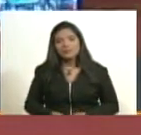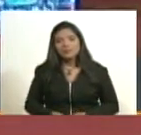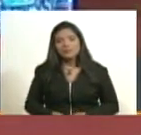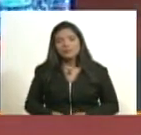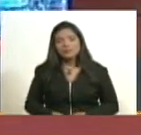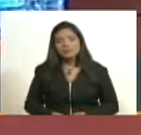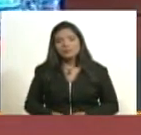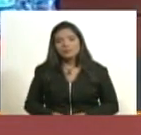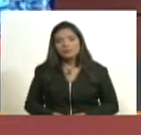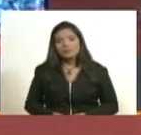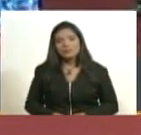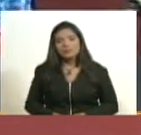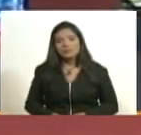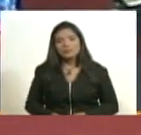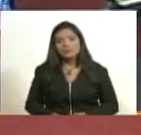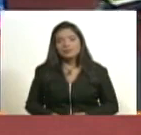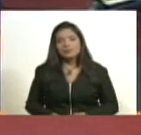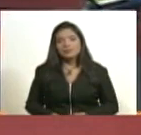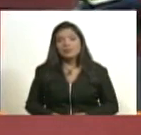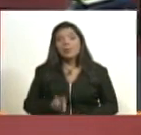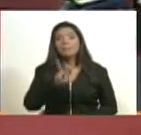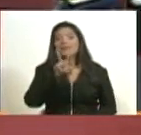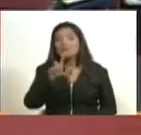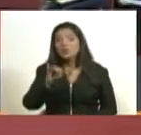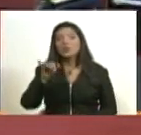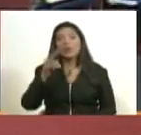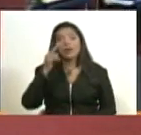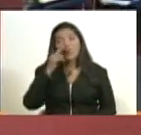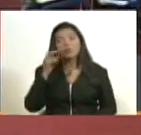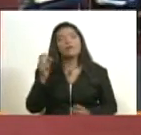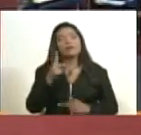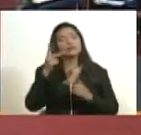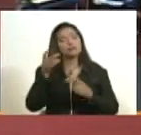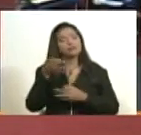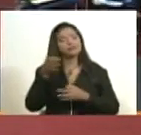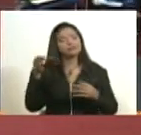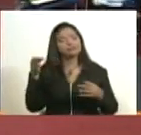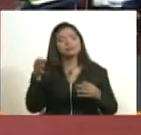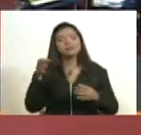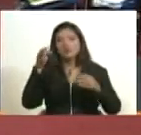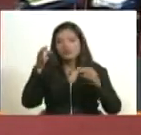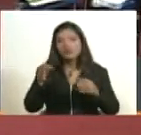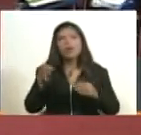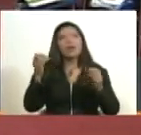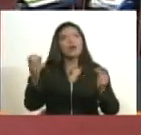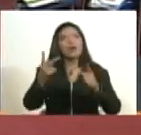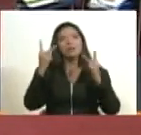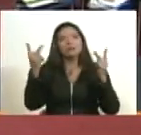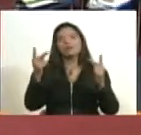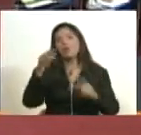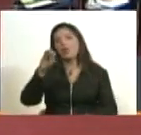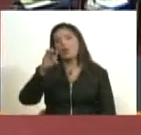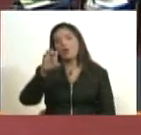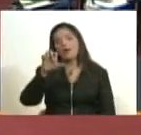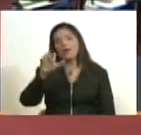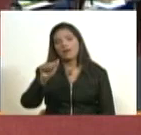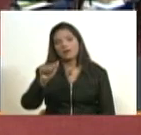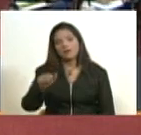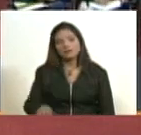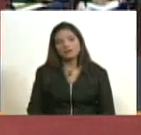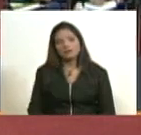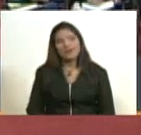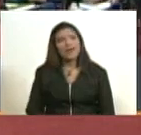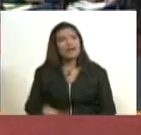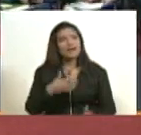21 de junio, tremenda victoria en la Organización de Estados Americanos. Consolidada la victoria en la OEA. ¿Hasta cuándo van